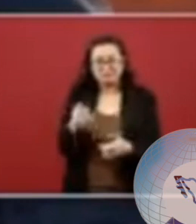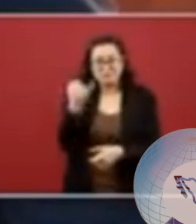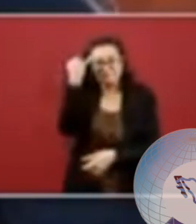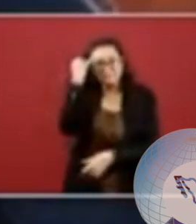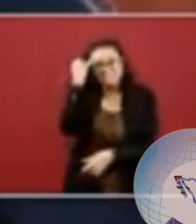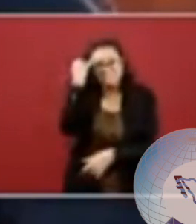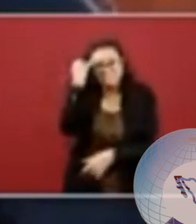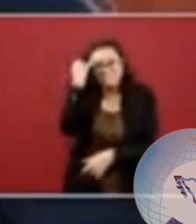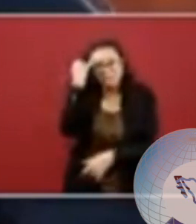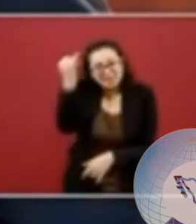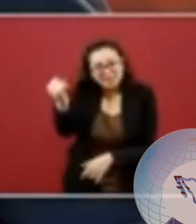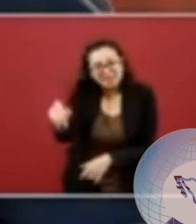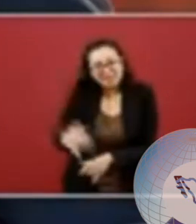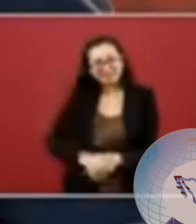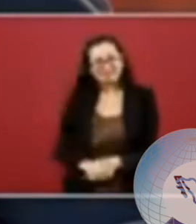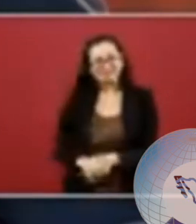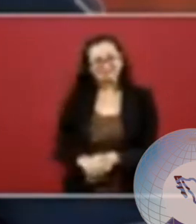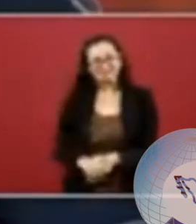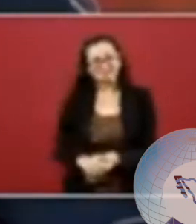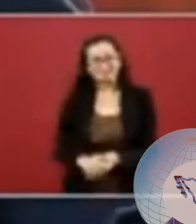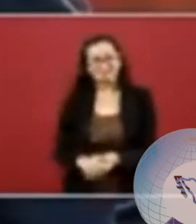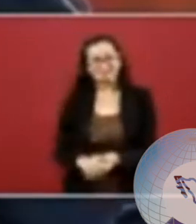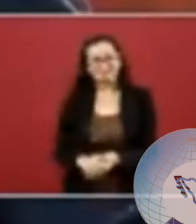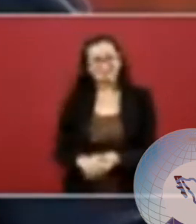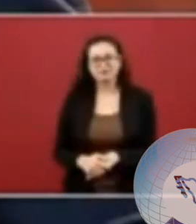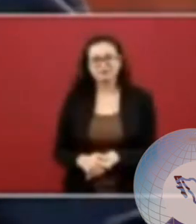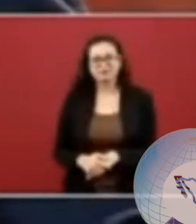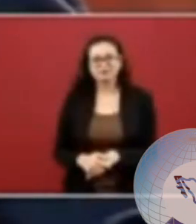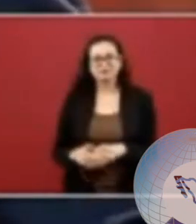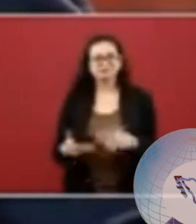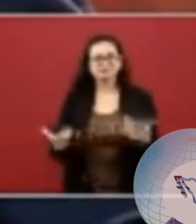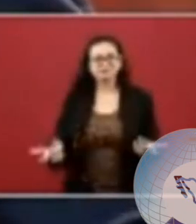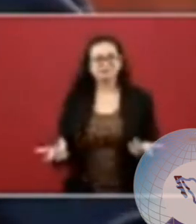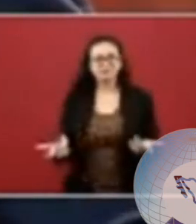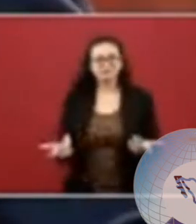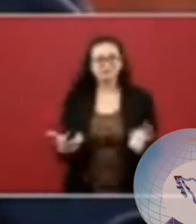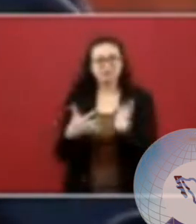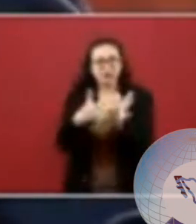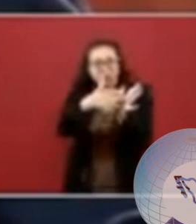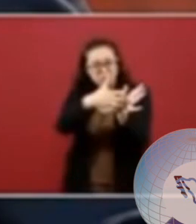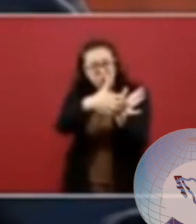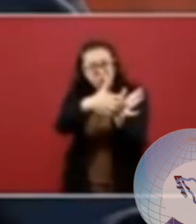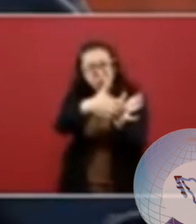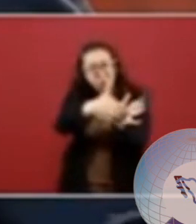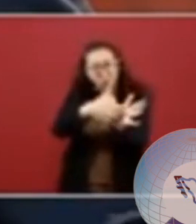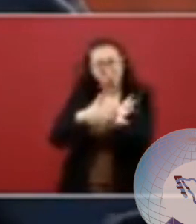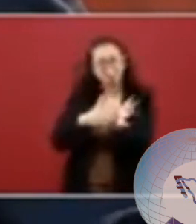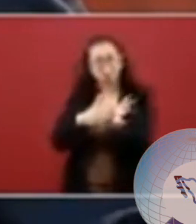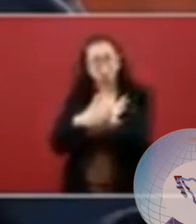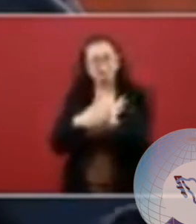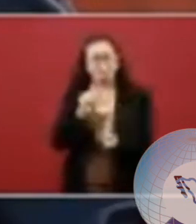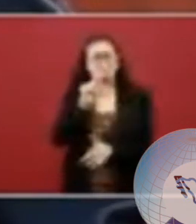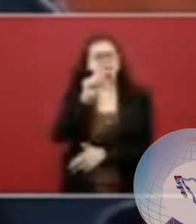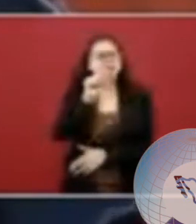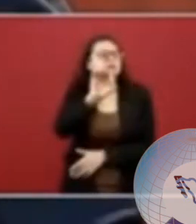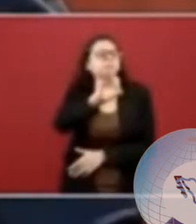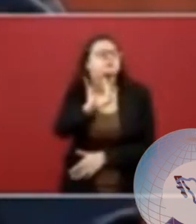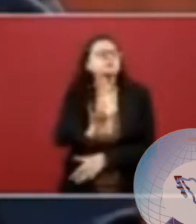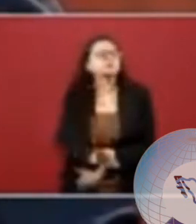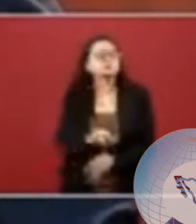Imagínense si nos ahorramos por lo bajo el